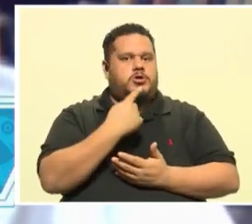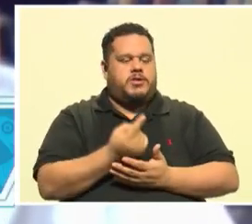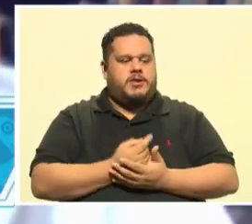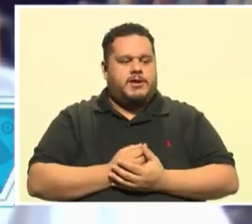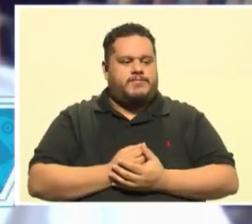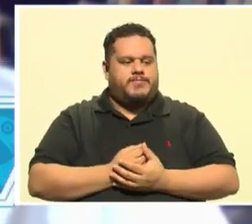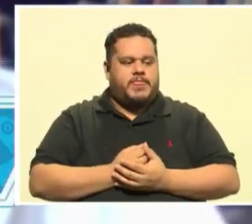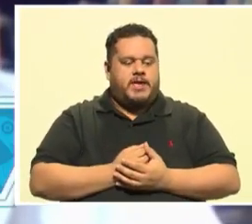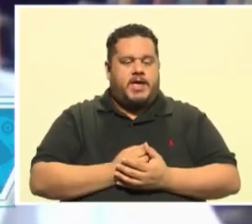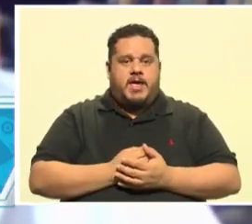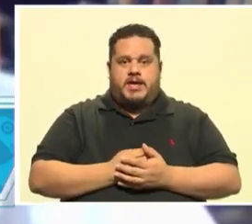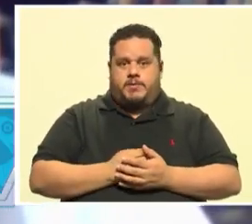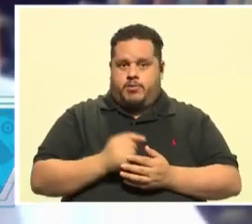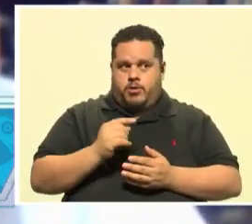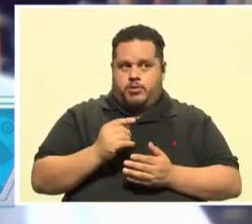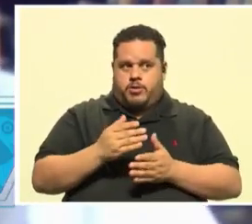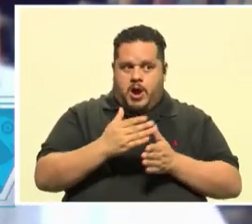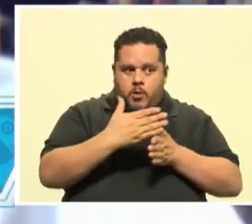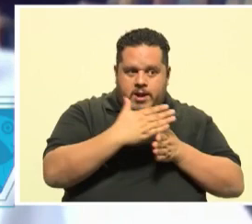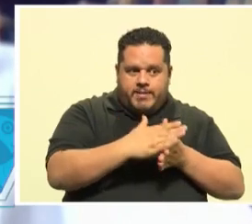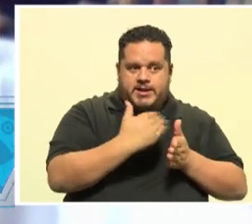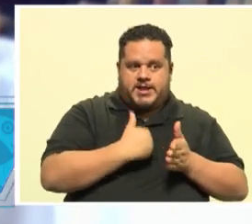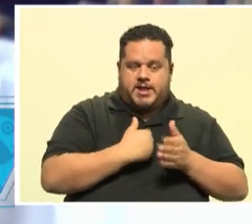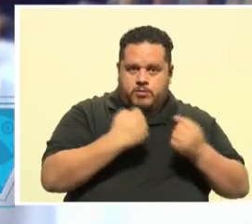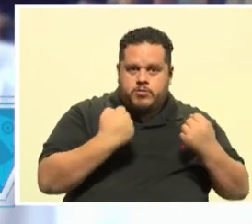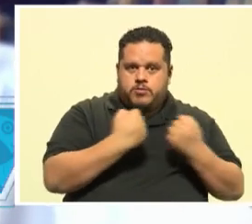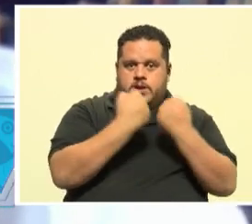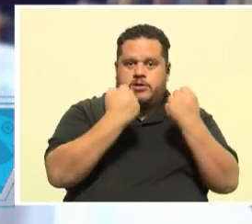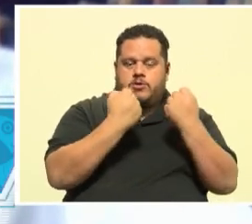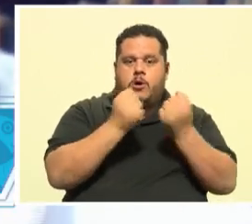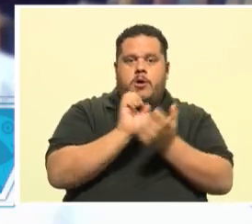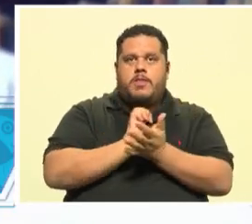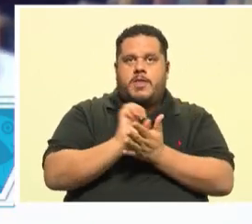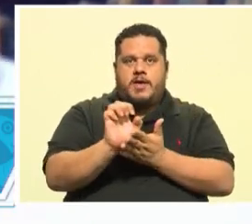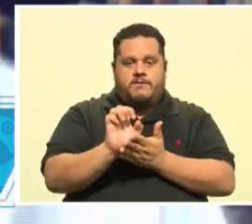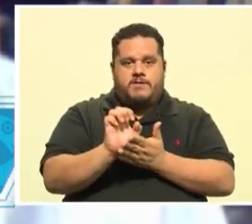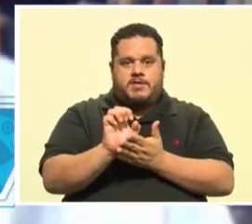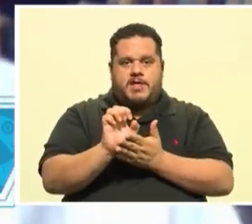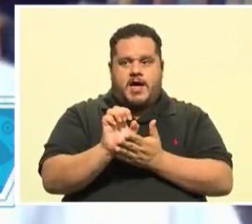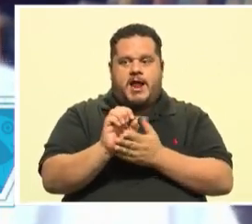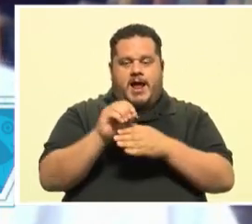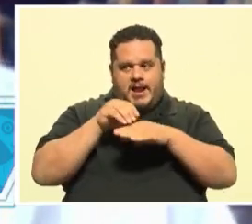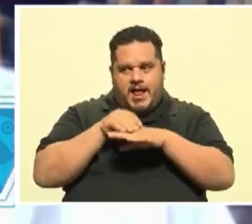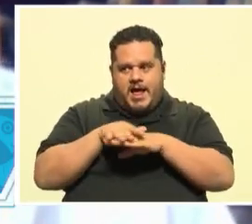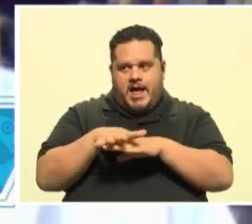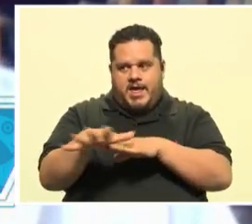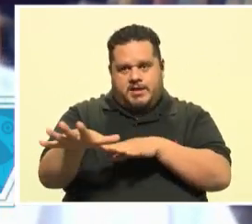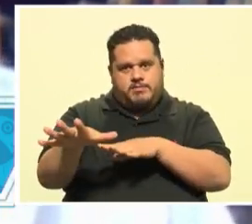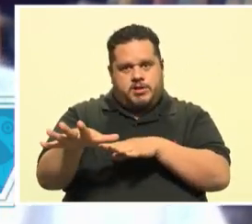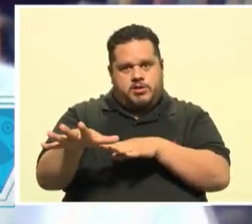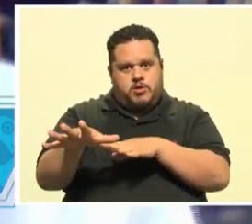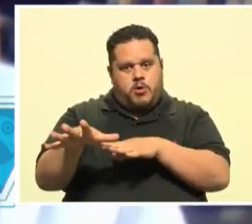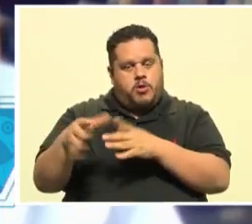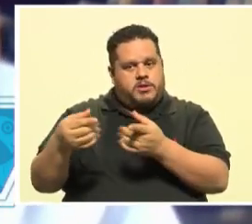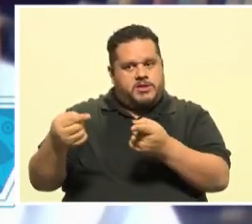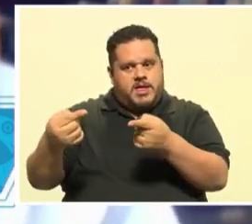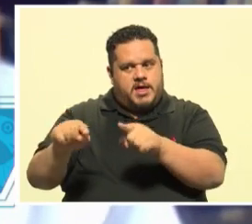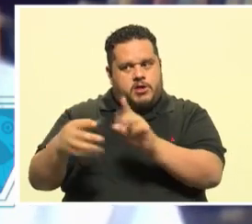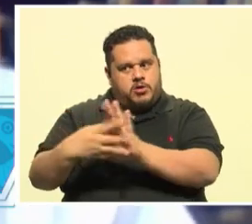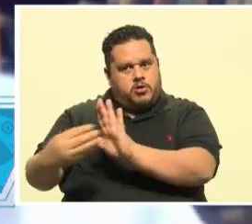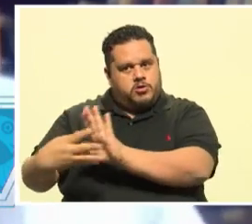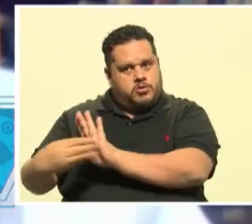de la atención acá en Costa Rica, y es que el número de costarricenses fallecidos en los Estados Unidos